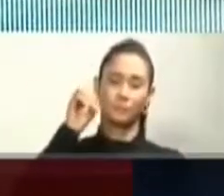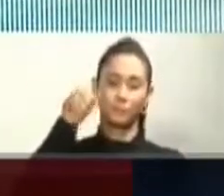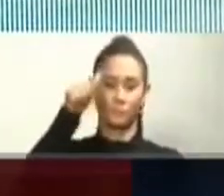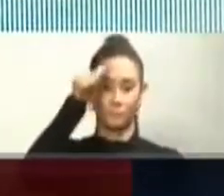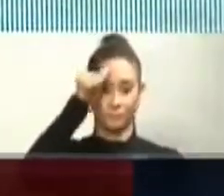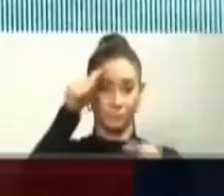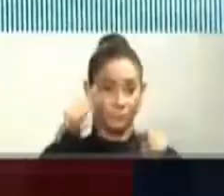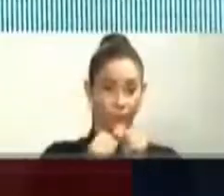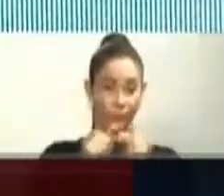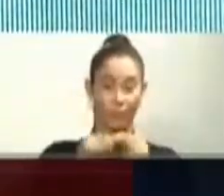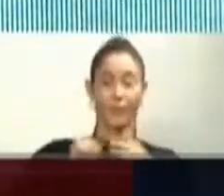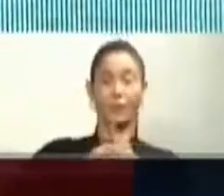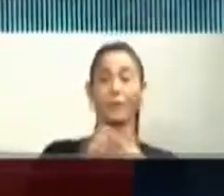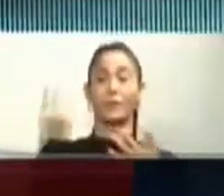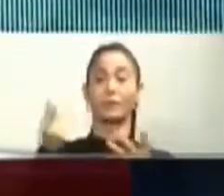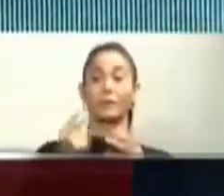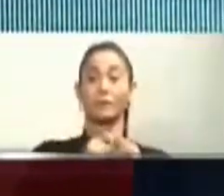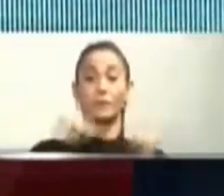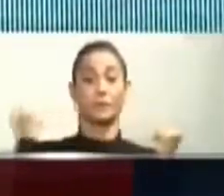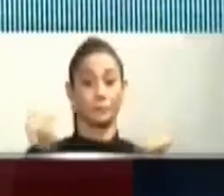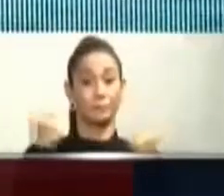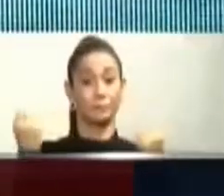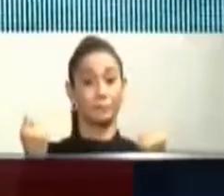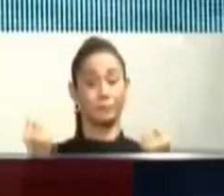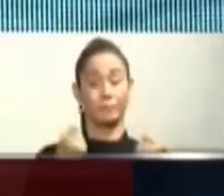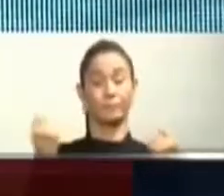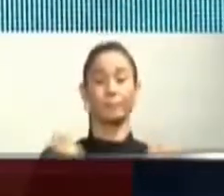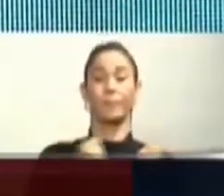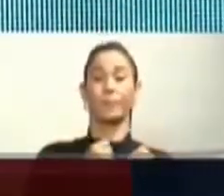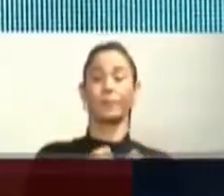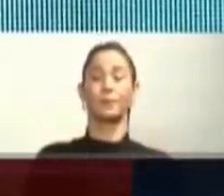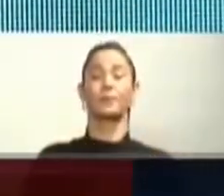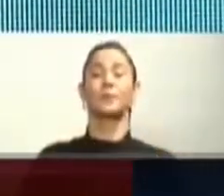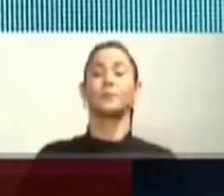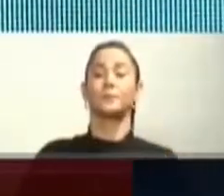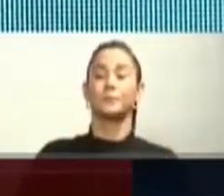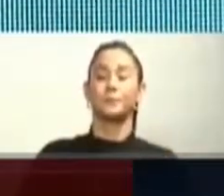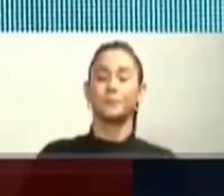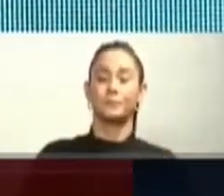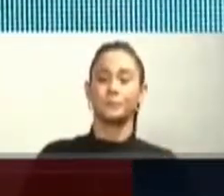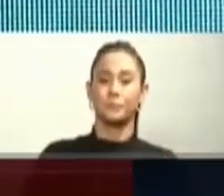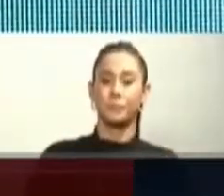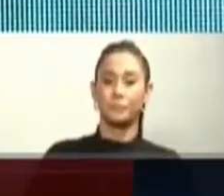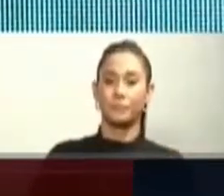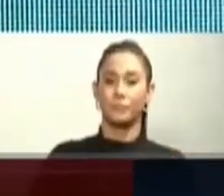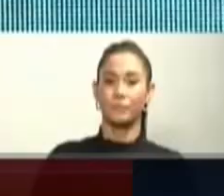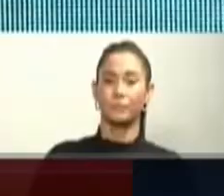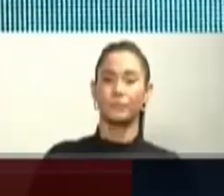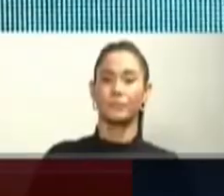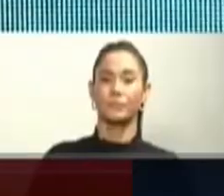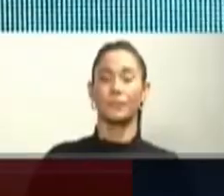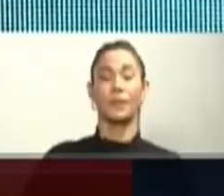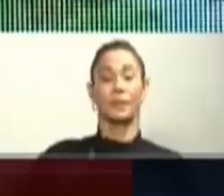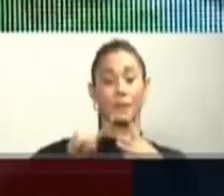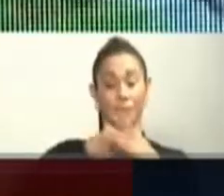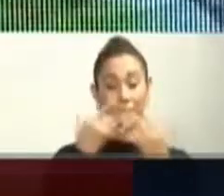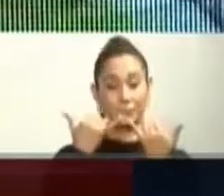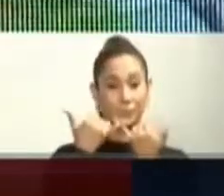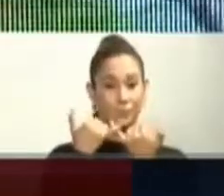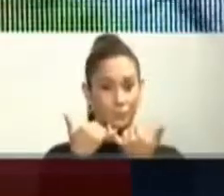ella inició esa lucha y después de un breve romance nos